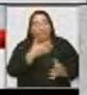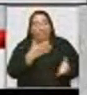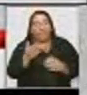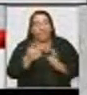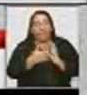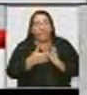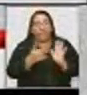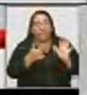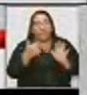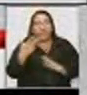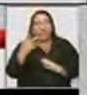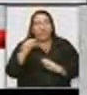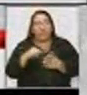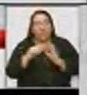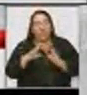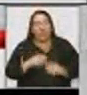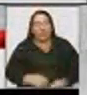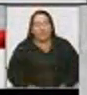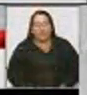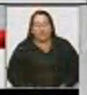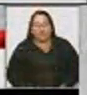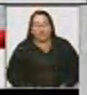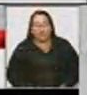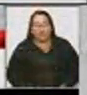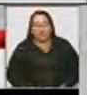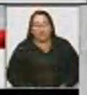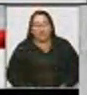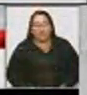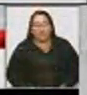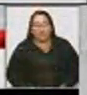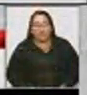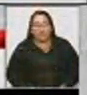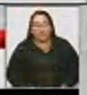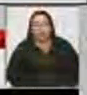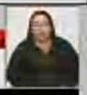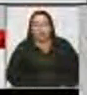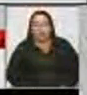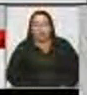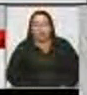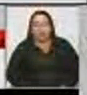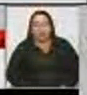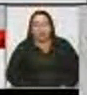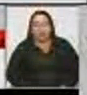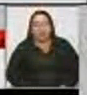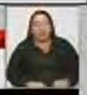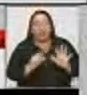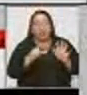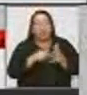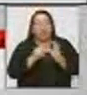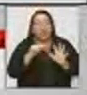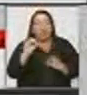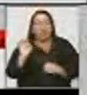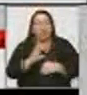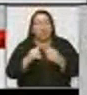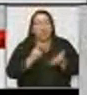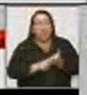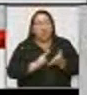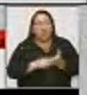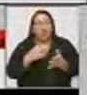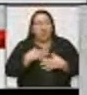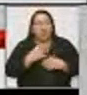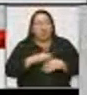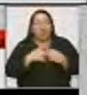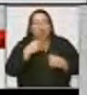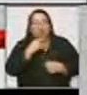hombres presentan 73.9%. Asimismo, se observa un incremento de 7.6% en el aseguramiento en